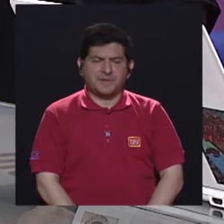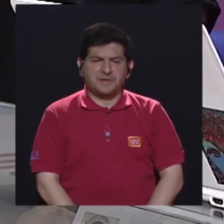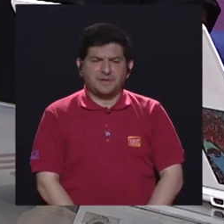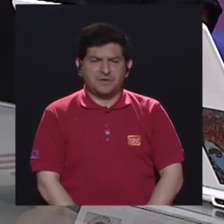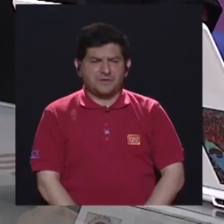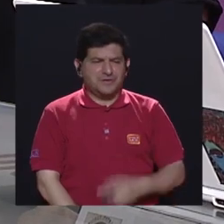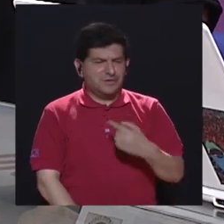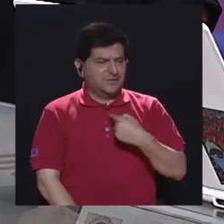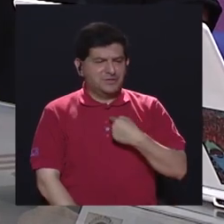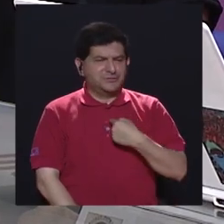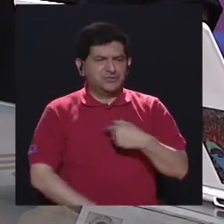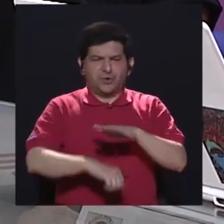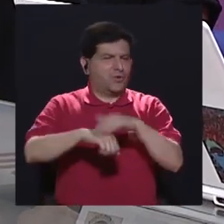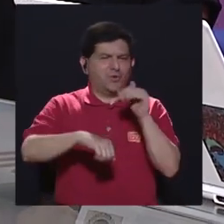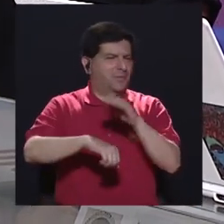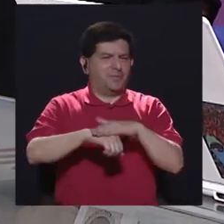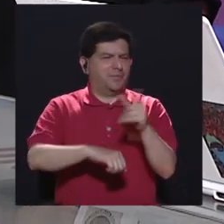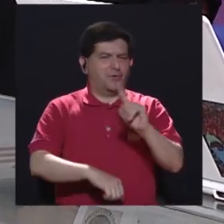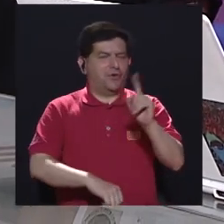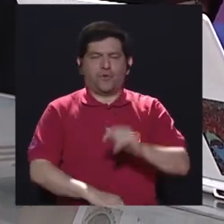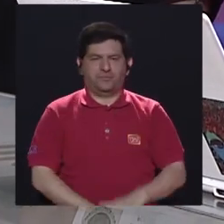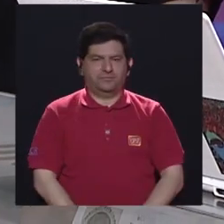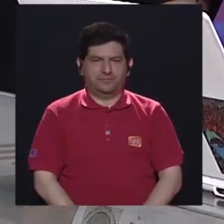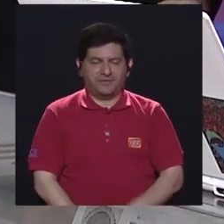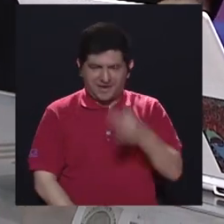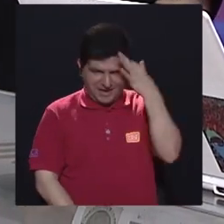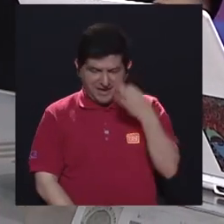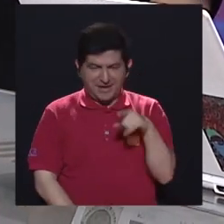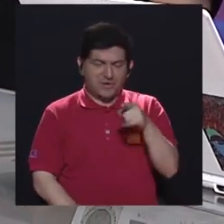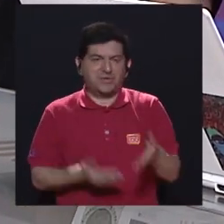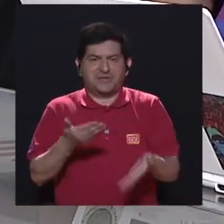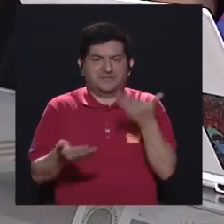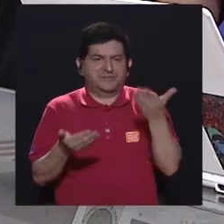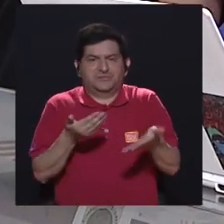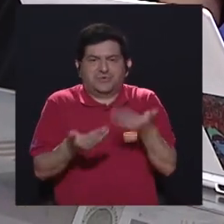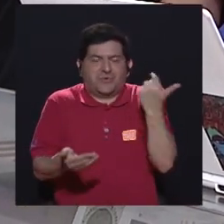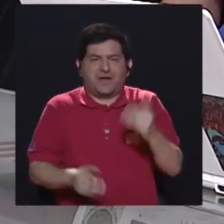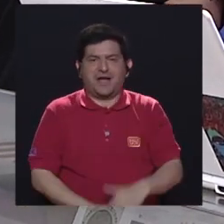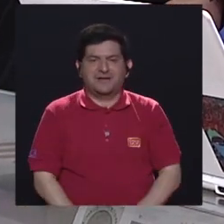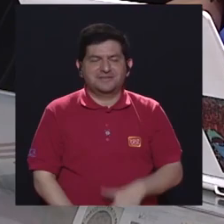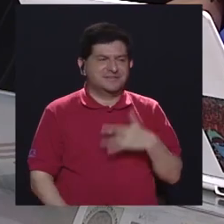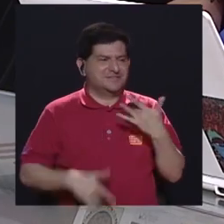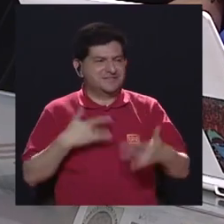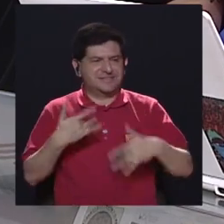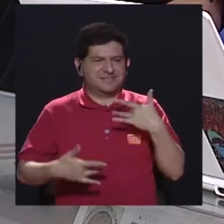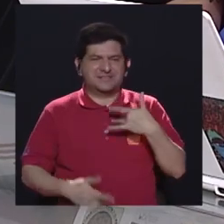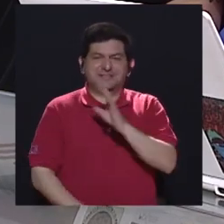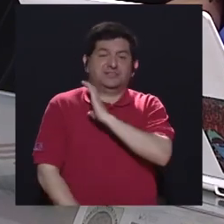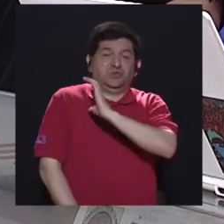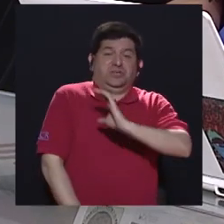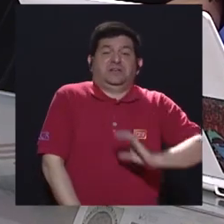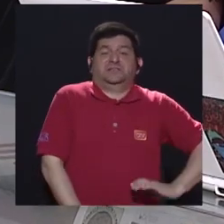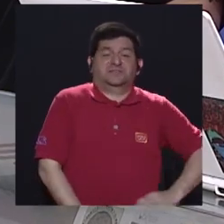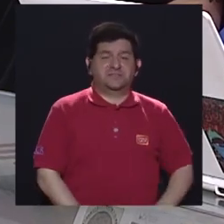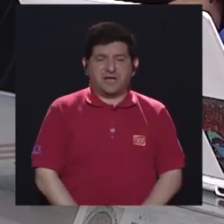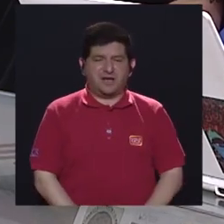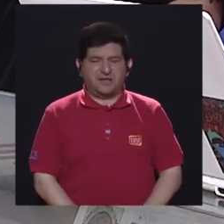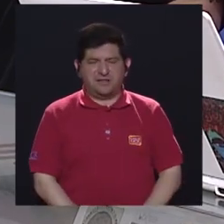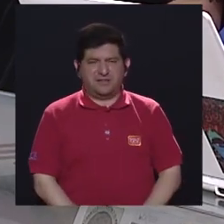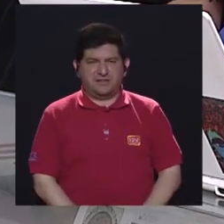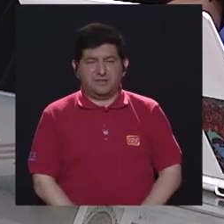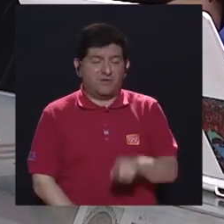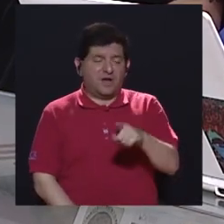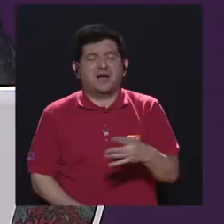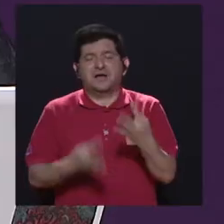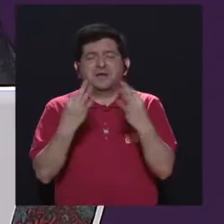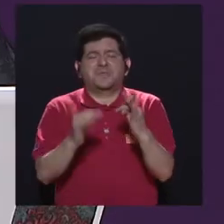no me atrevería a hacer un llamado, pues, porque ajá. hacer un llamado me parece que es casi como una sensación cristiana de yo, la redentora y salvadora,